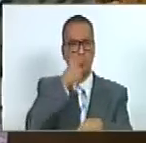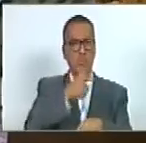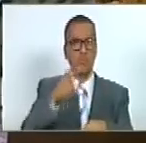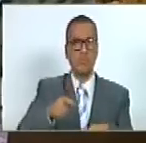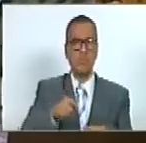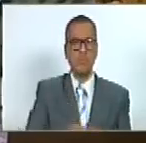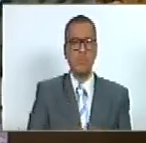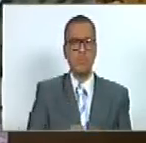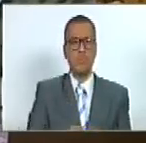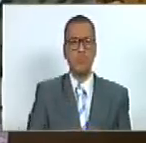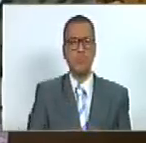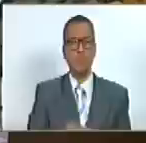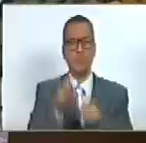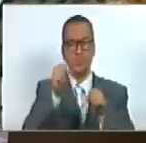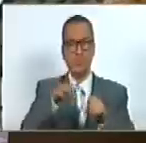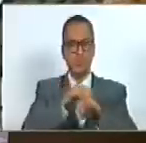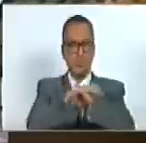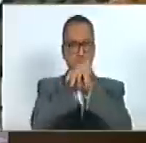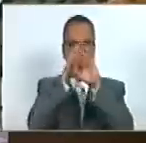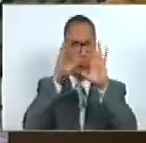está sumamente claro